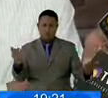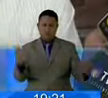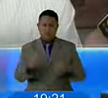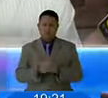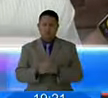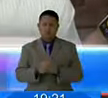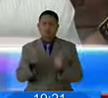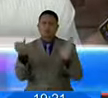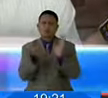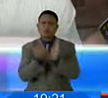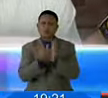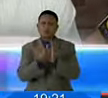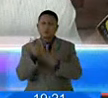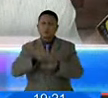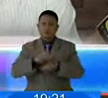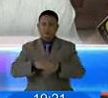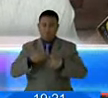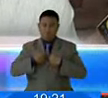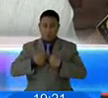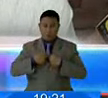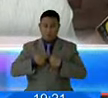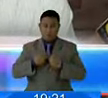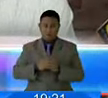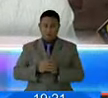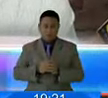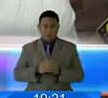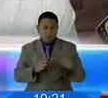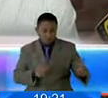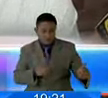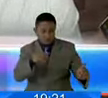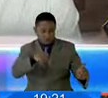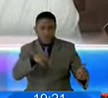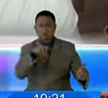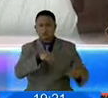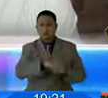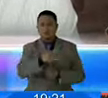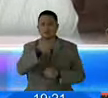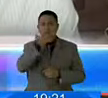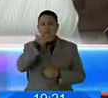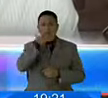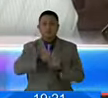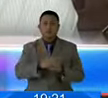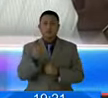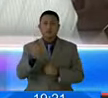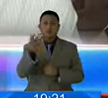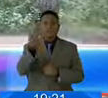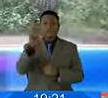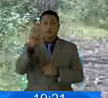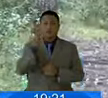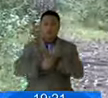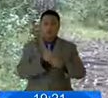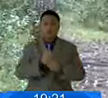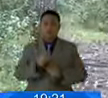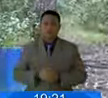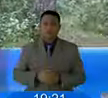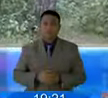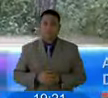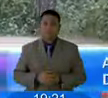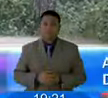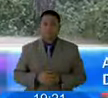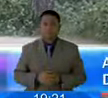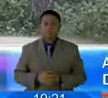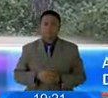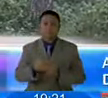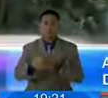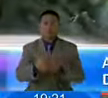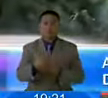por algunas prendas que fue por parte de los familiares, se determinó que se trataba pues de esta chica de 17 años perteneciente al Colegio Gran Colombia. Pero la esperanza se desvaneció